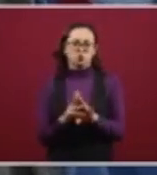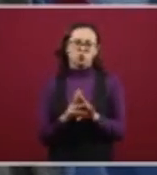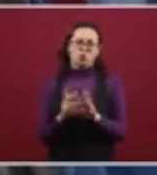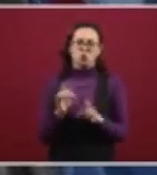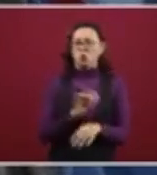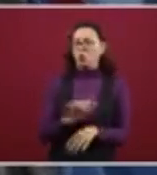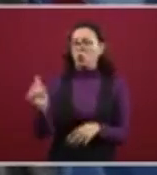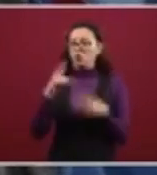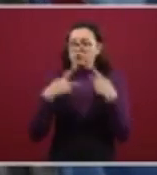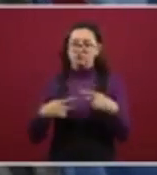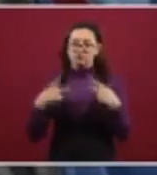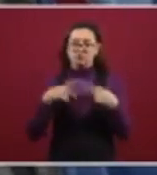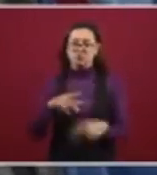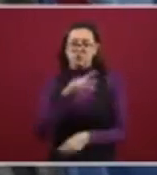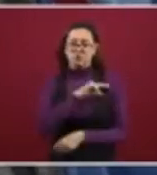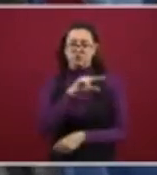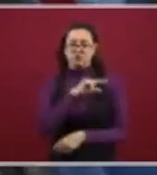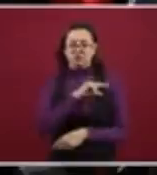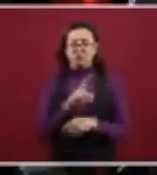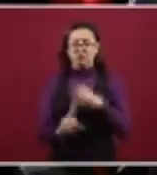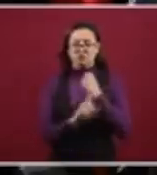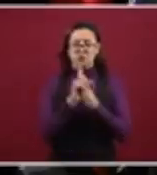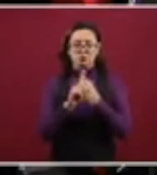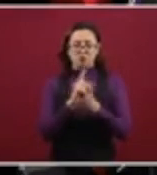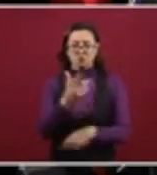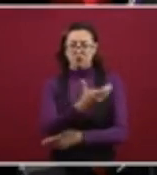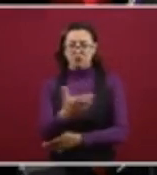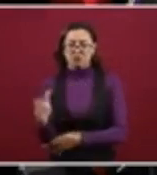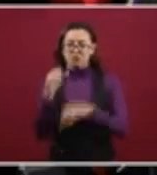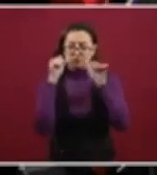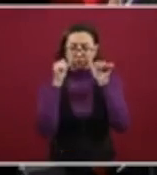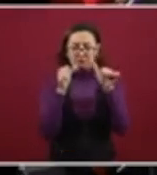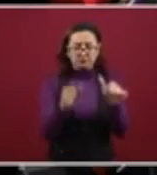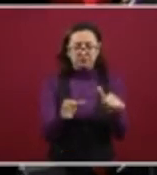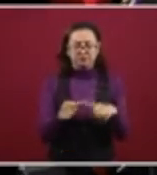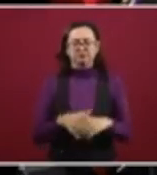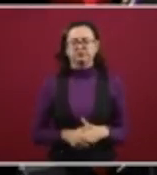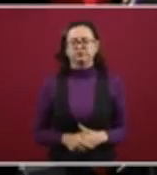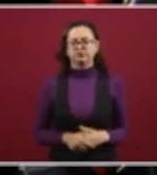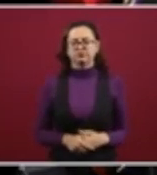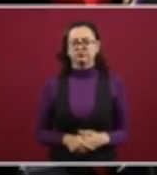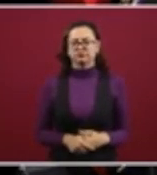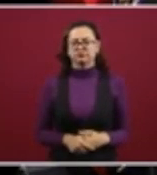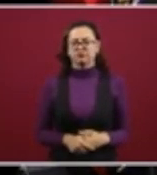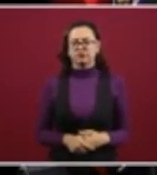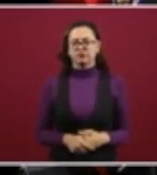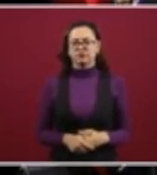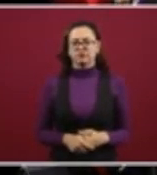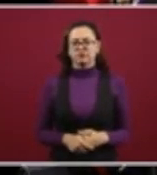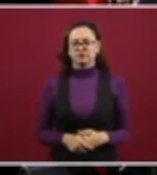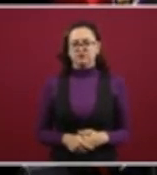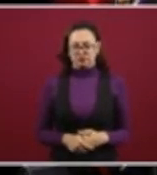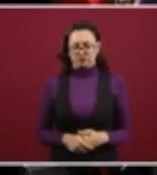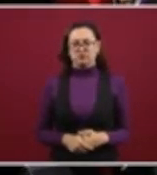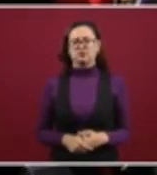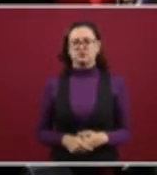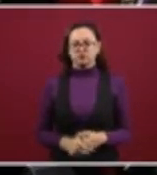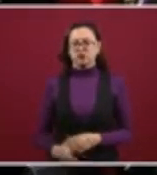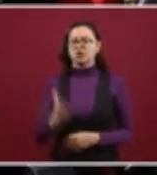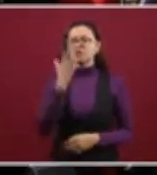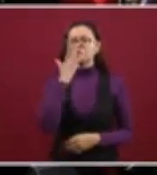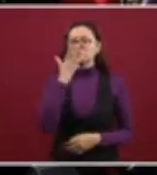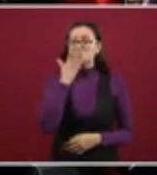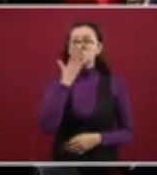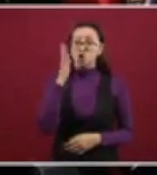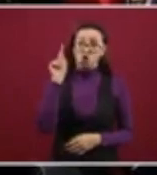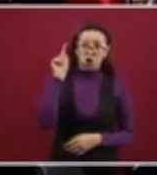extensionistas para atender los problemas del campo, señor. Cómo no. Quiero decirle que casualmente en el estado de Sonora nosotros tenemos